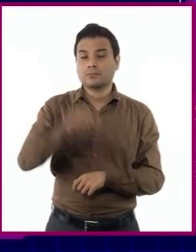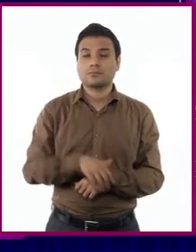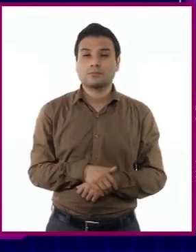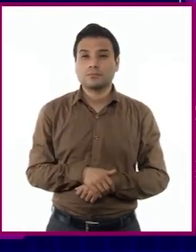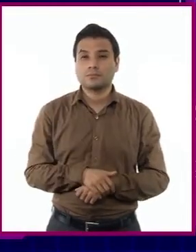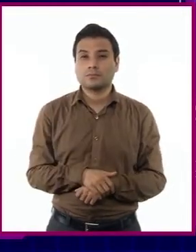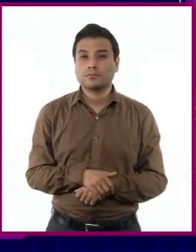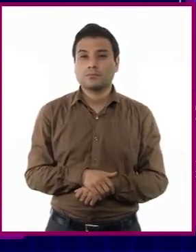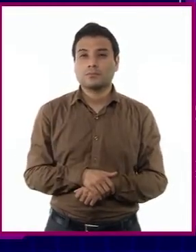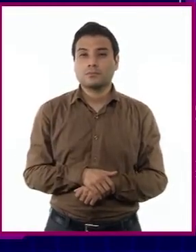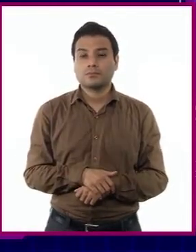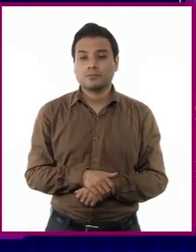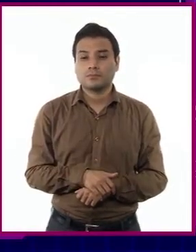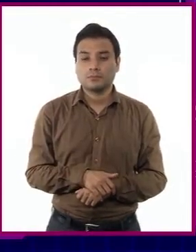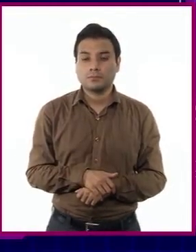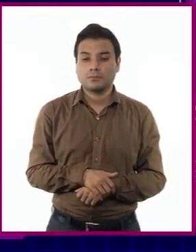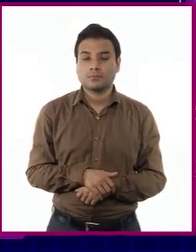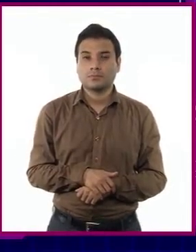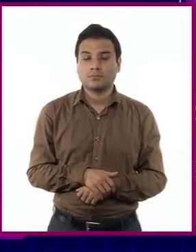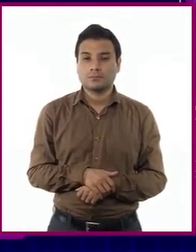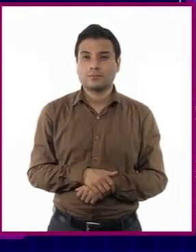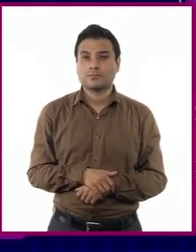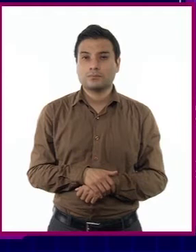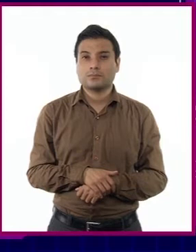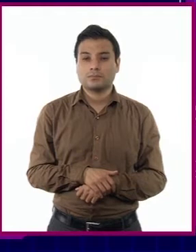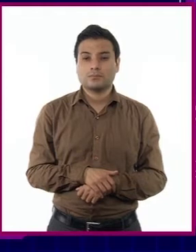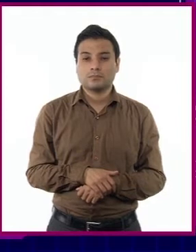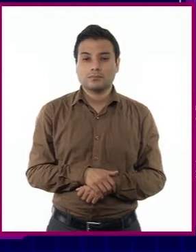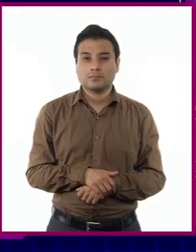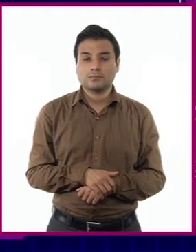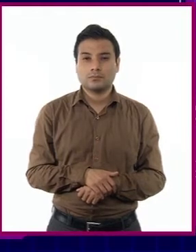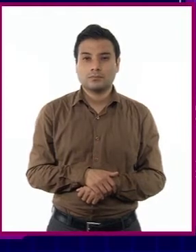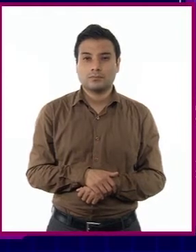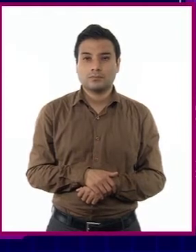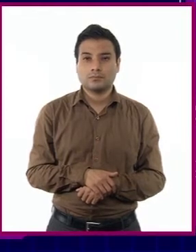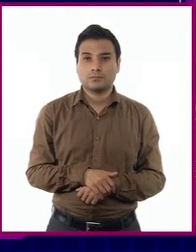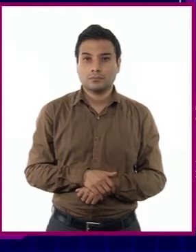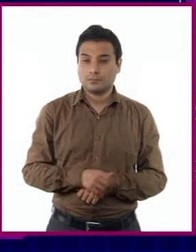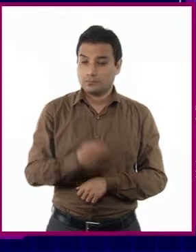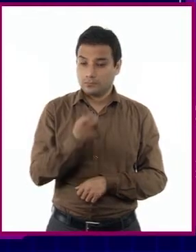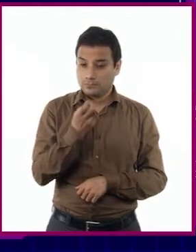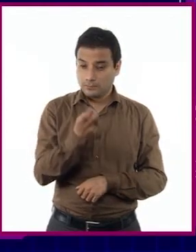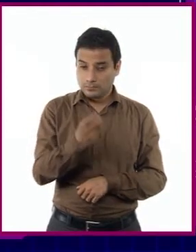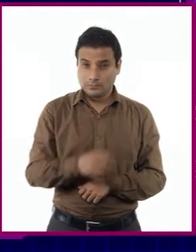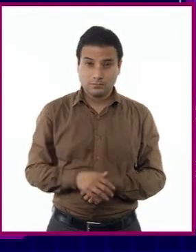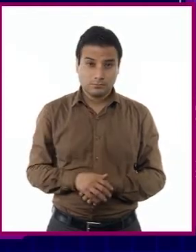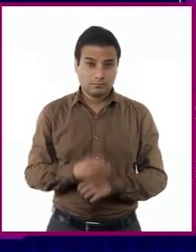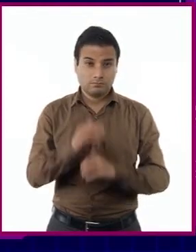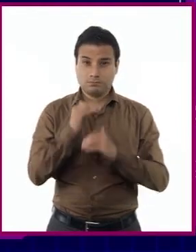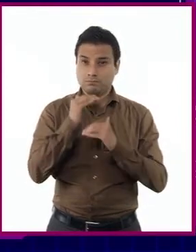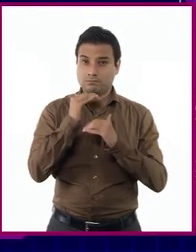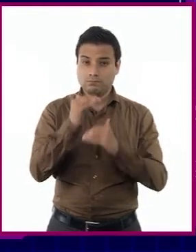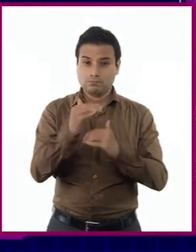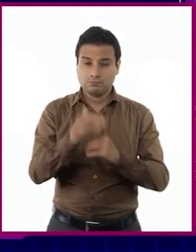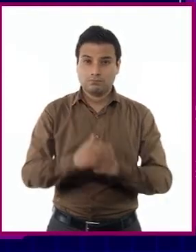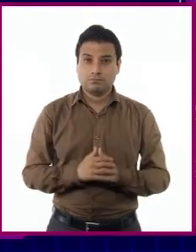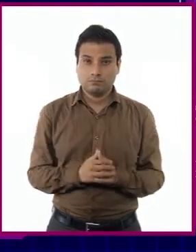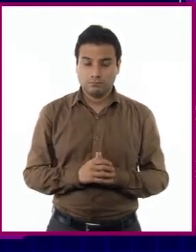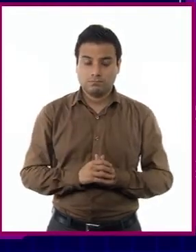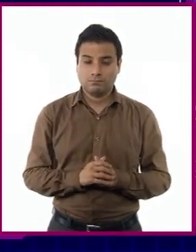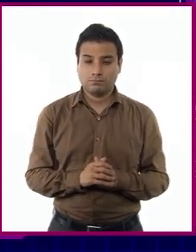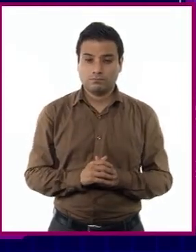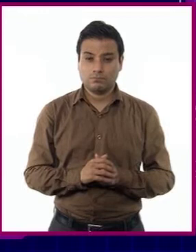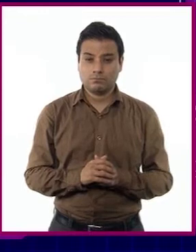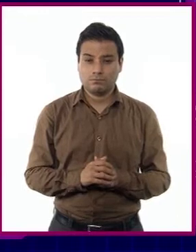así hemos llegado a que el volumen del prisma hexagonal es igual a